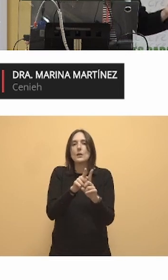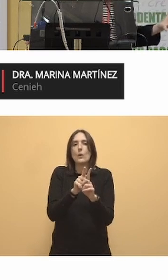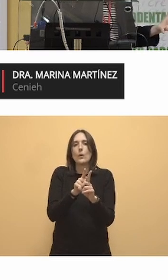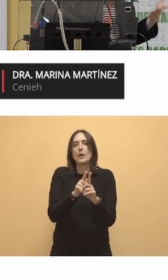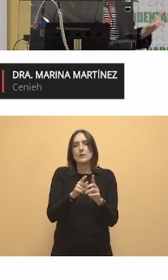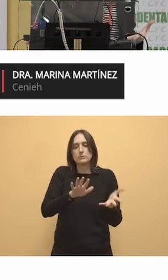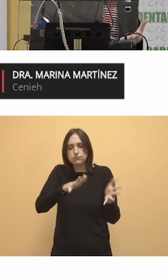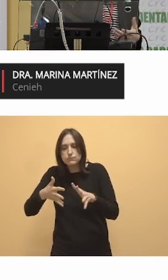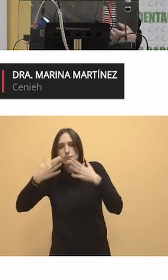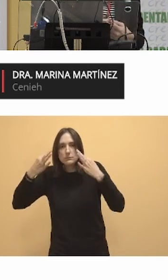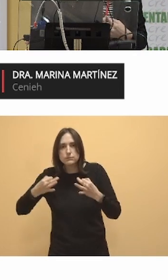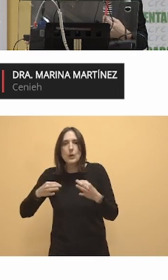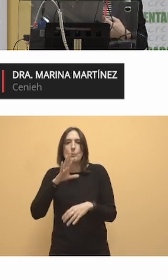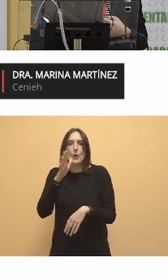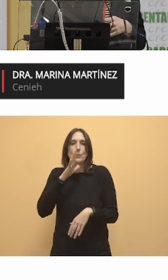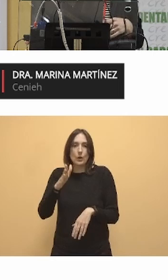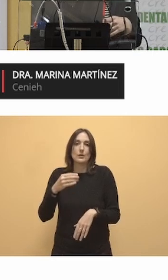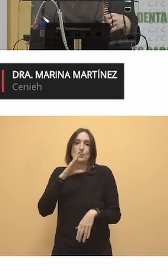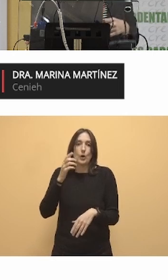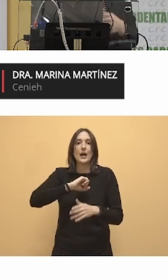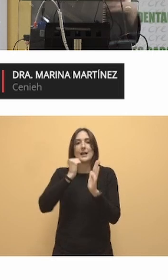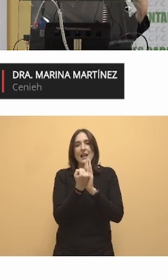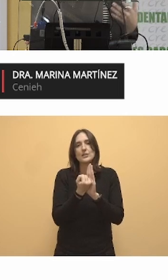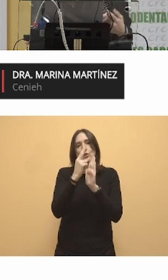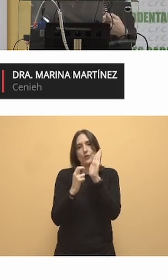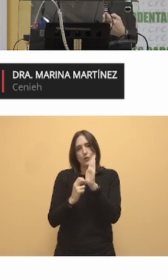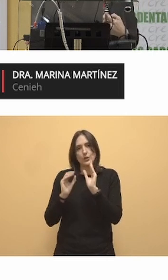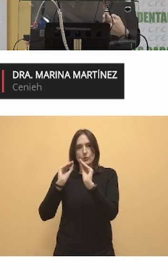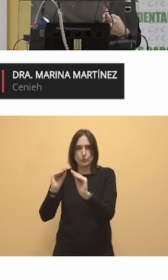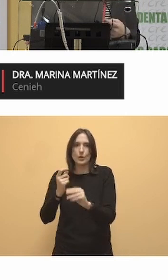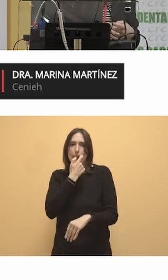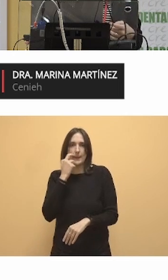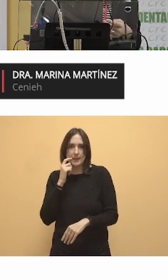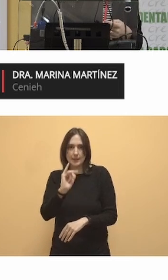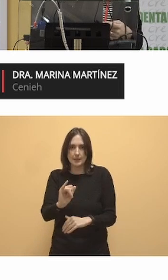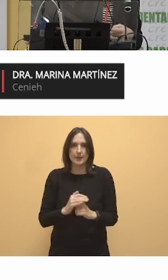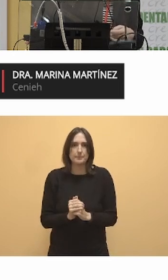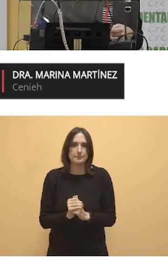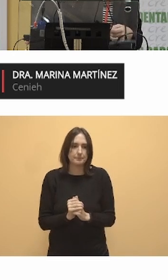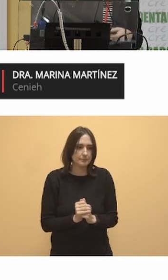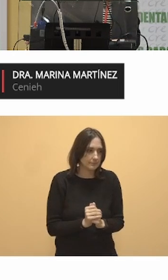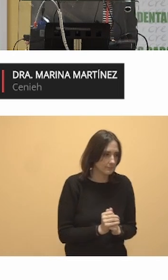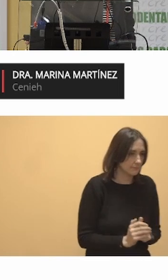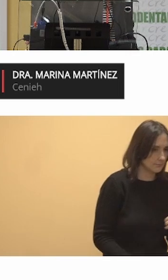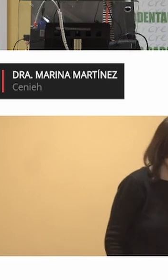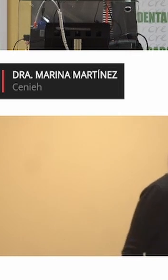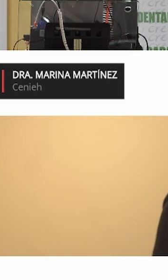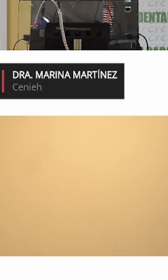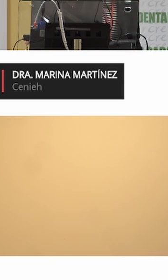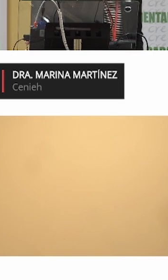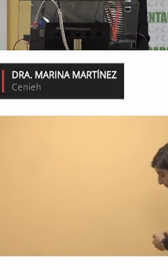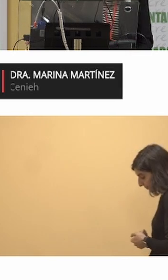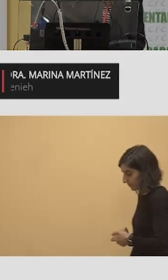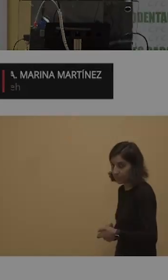se plasmaban, eran así, porque estaban en el registro fósil y en el registro dental. Muchas gracias.